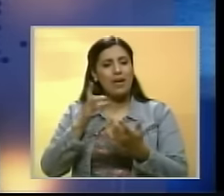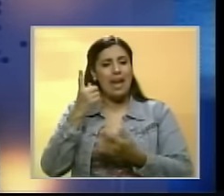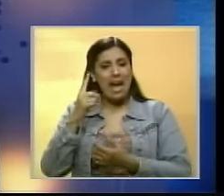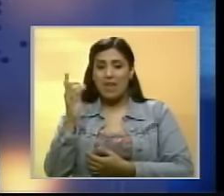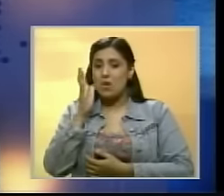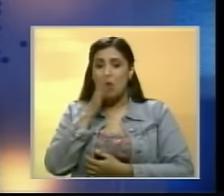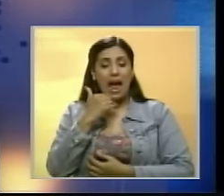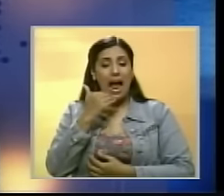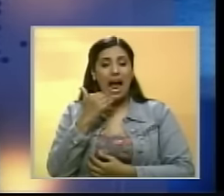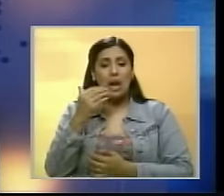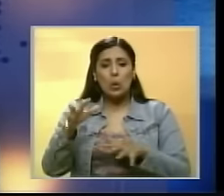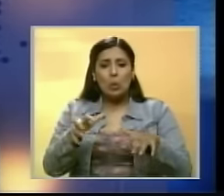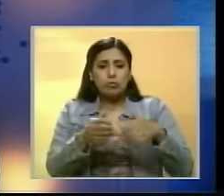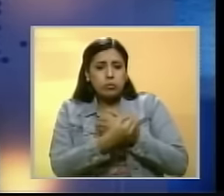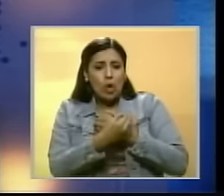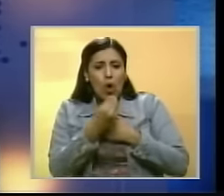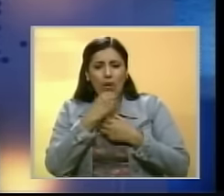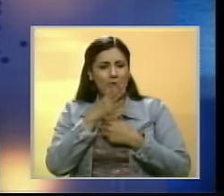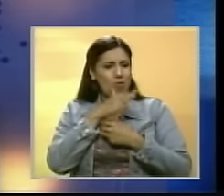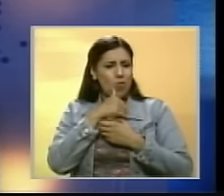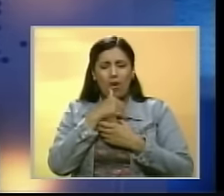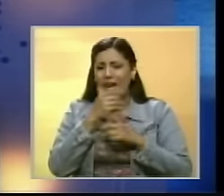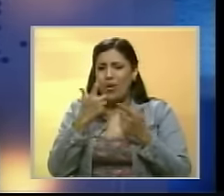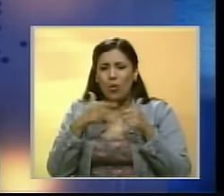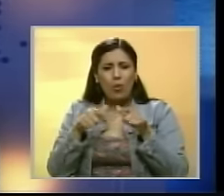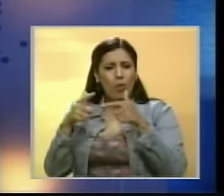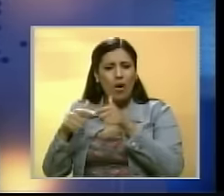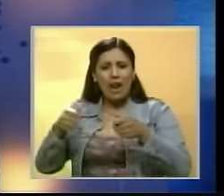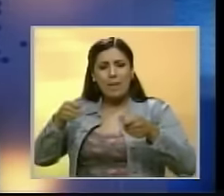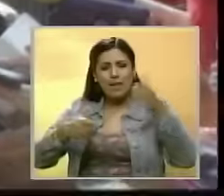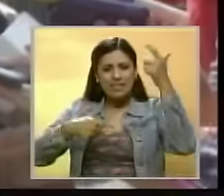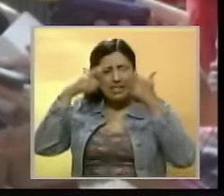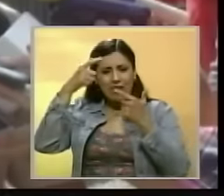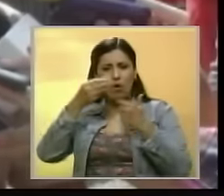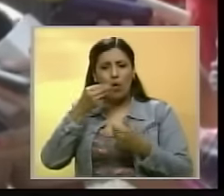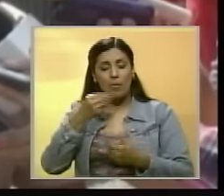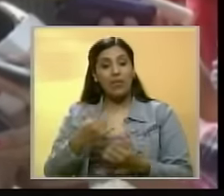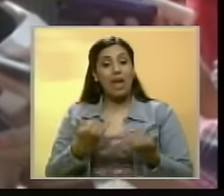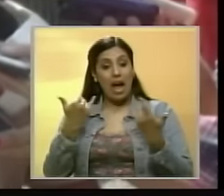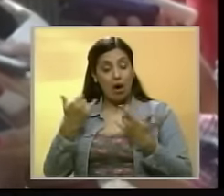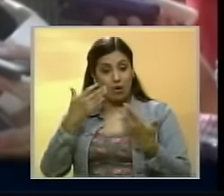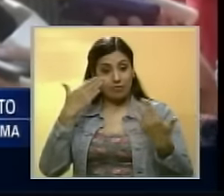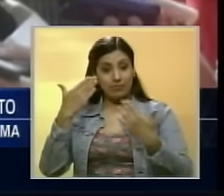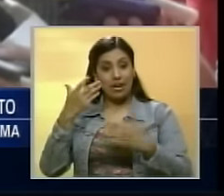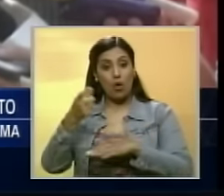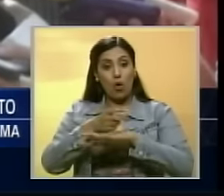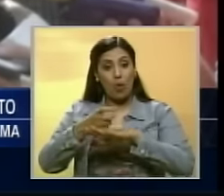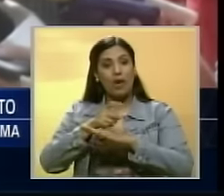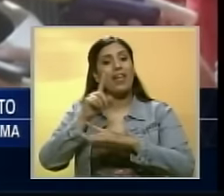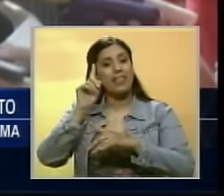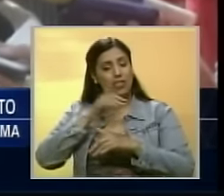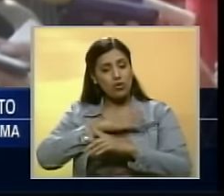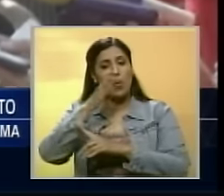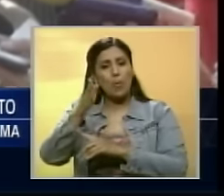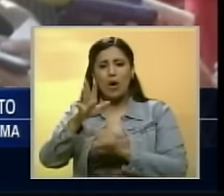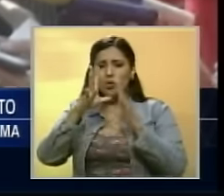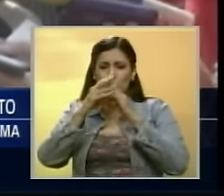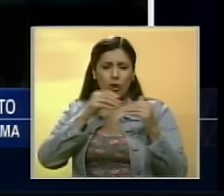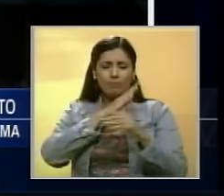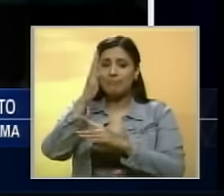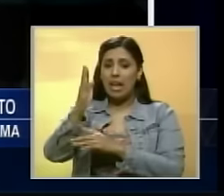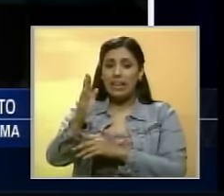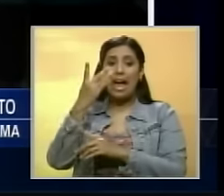en que no existe acaparamiento de alimentos en ninguna de las sedes de mercal El mandatario Regional hizo énfasis en que irá con todo el